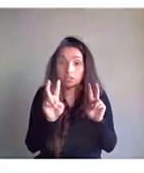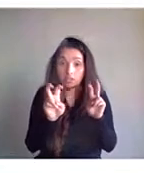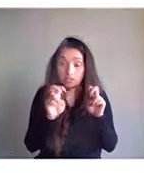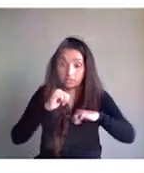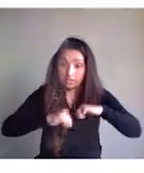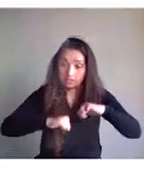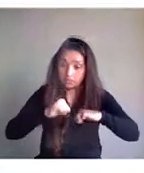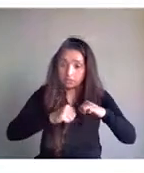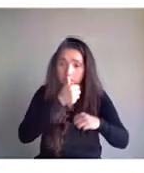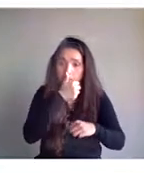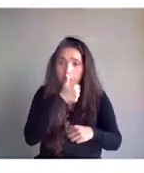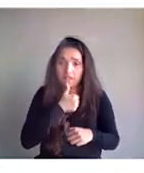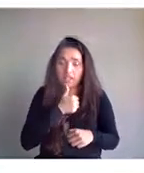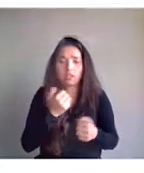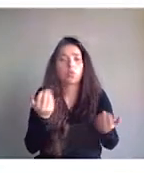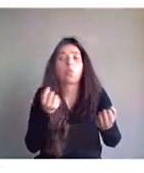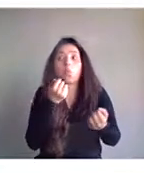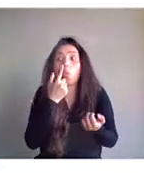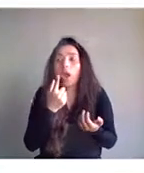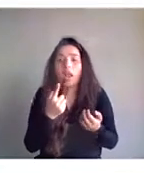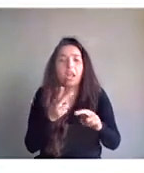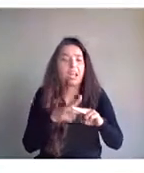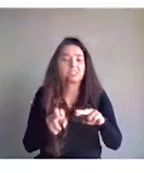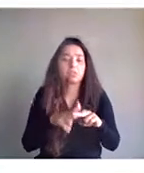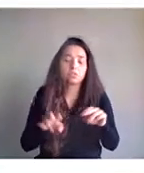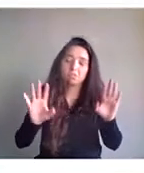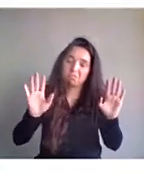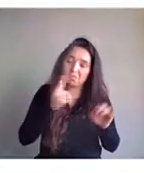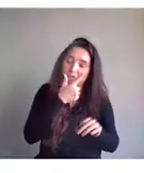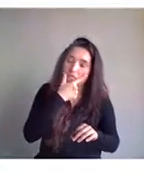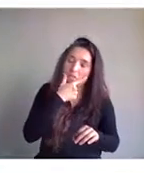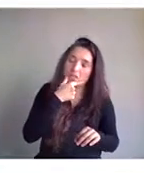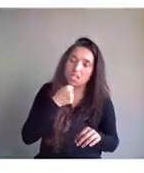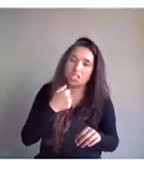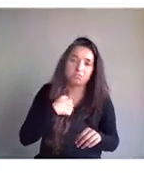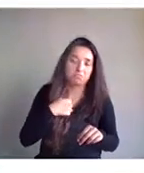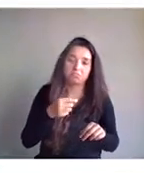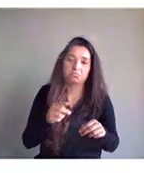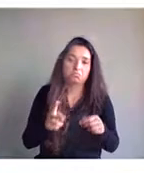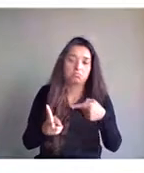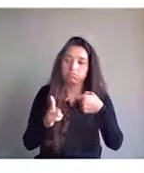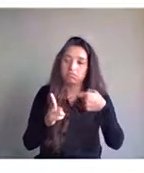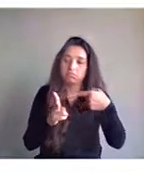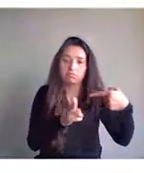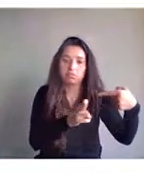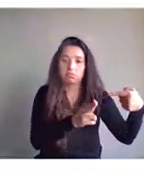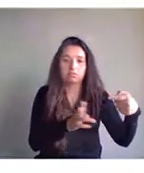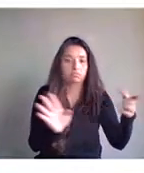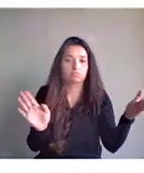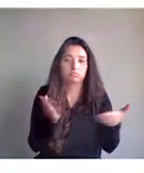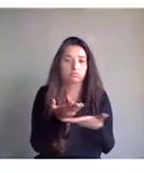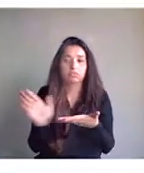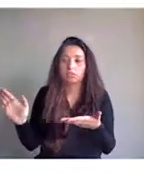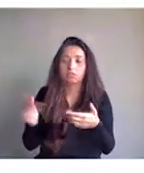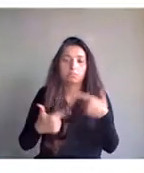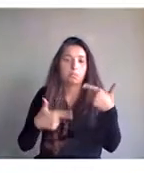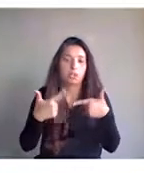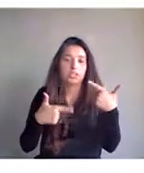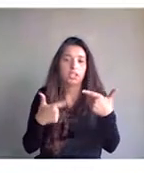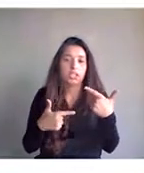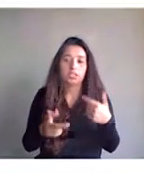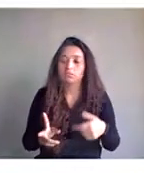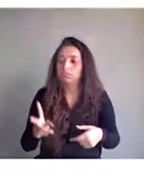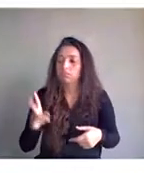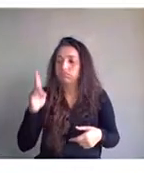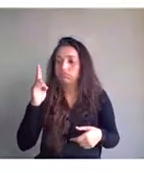la solución más fácil puede ser simplemente pues yo corto cualquier tipo denominado de política que vaya en la dirección